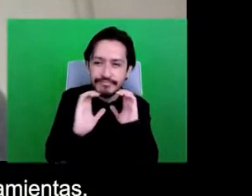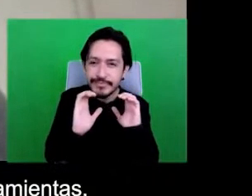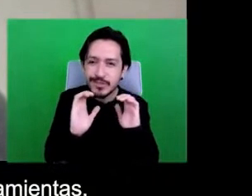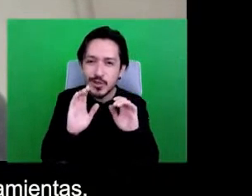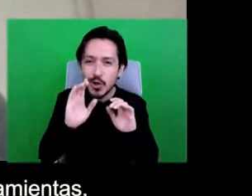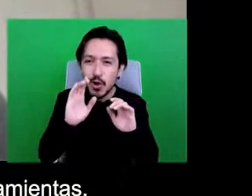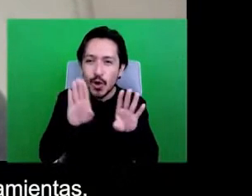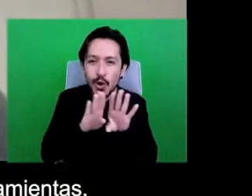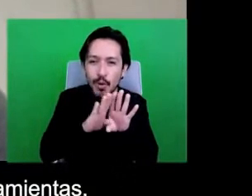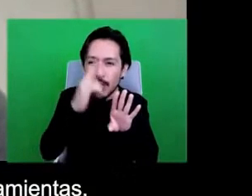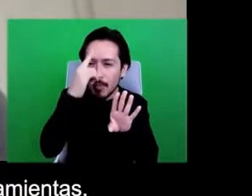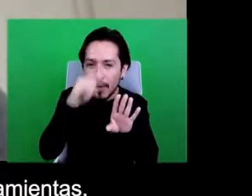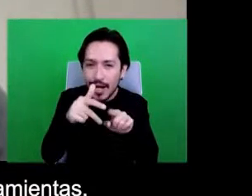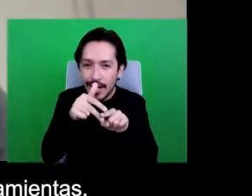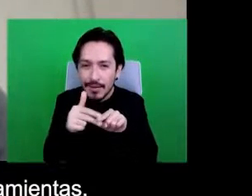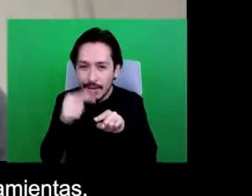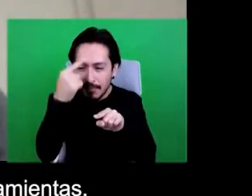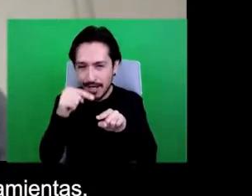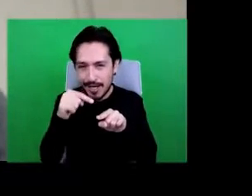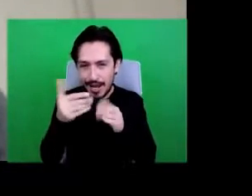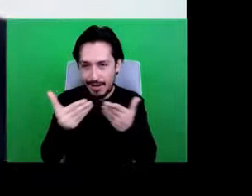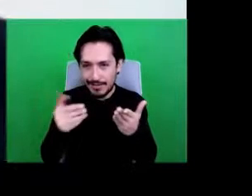este tipo de mesas que tenemos hoy?